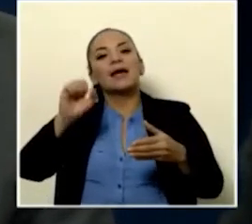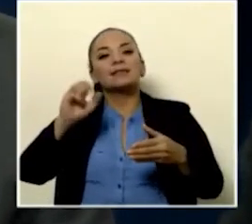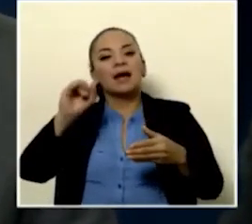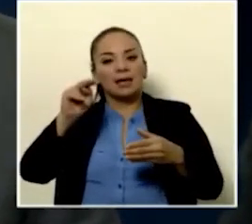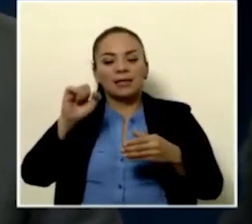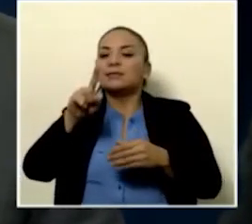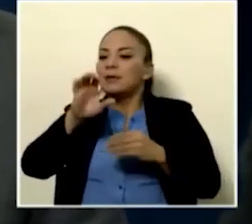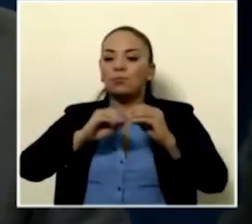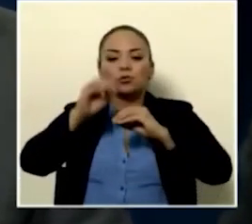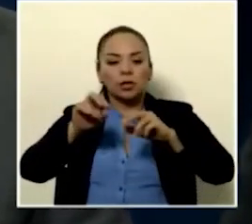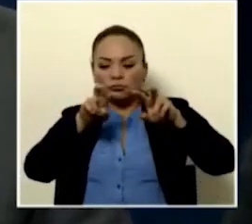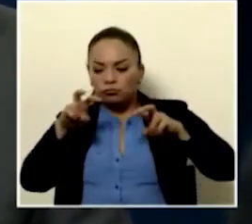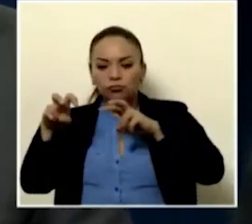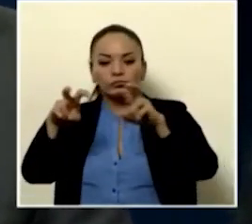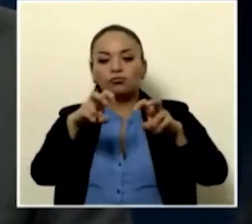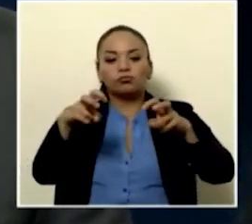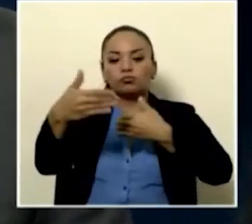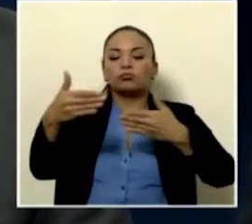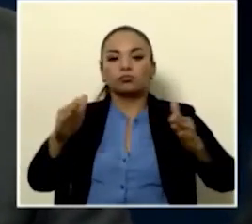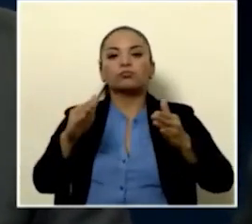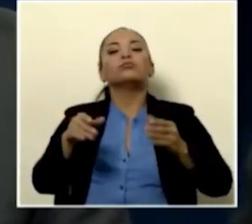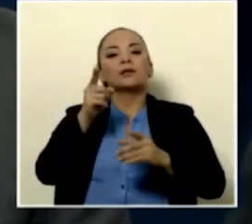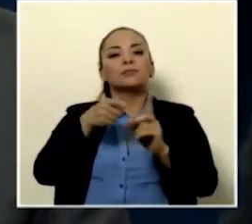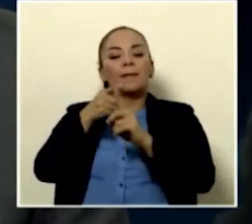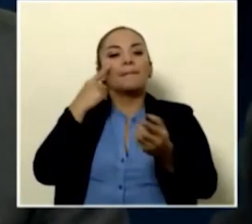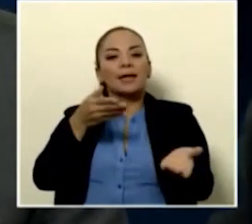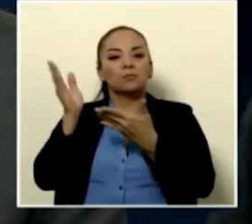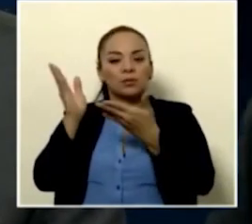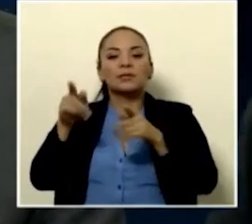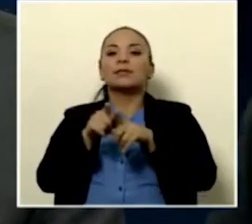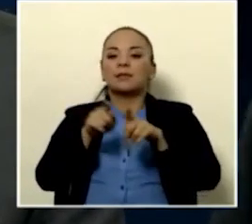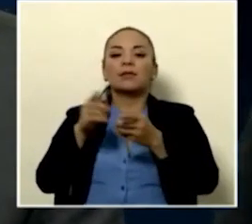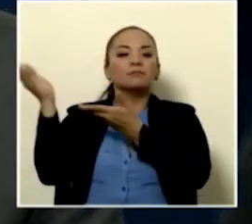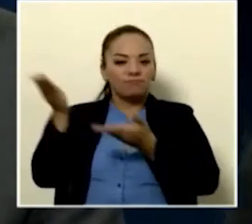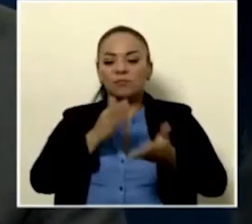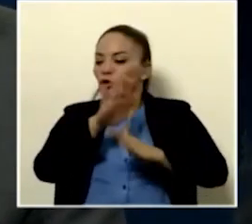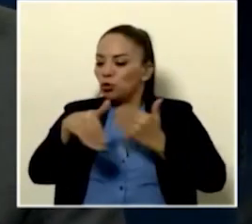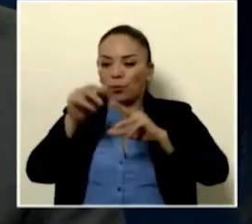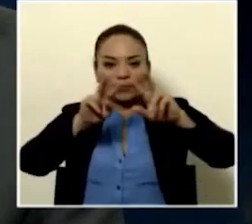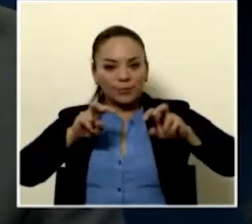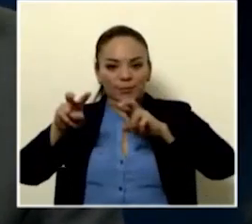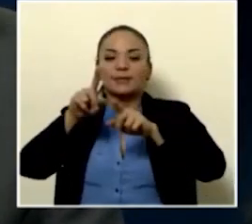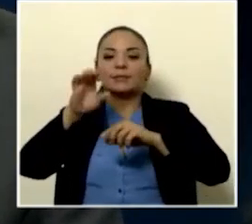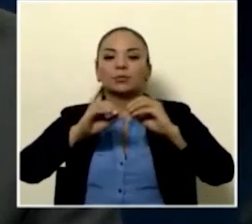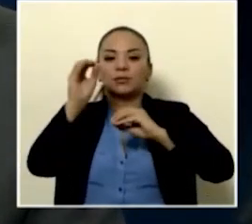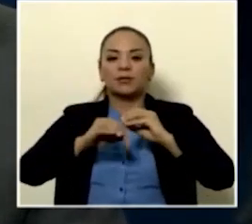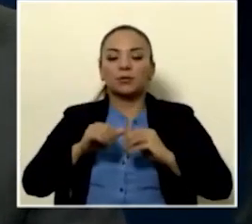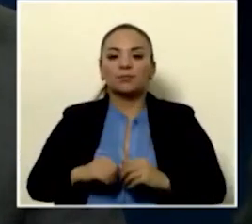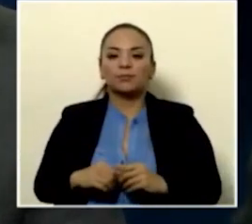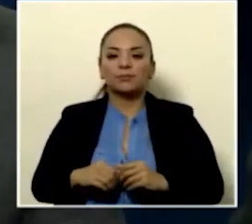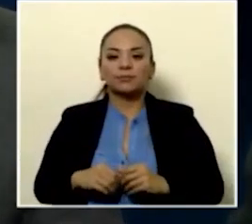los contenedores que van a ser destinados a la exportación y también del escaneo de las importaciones.